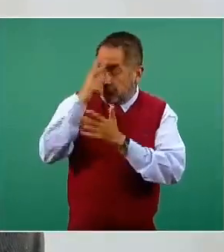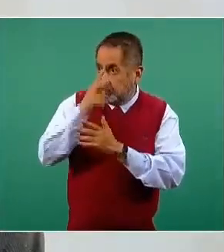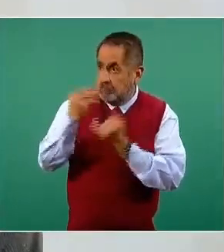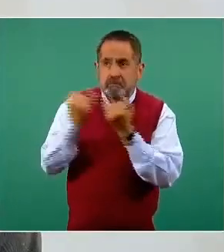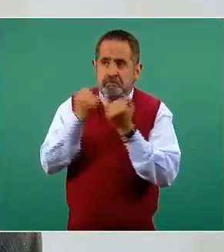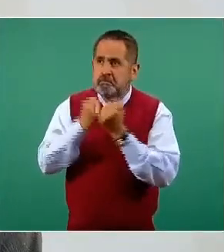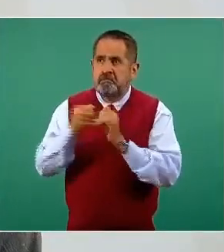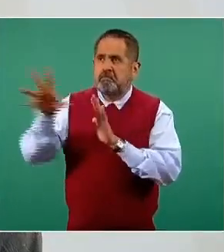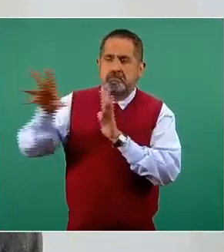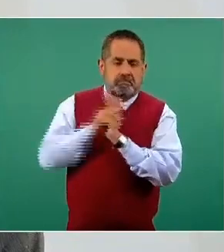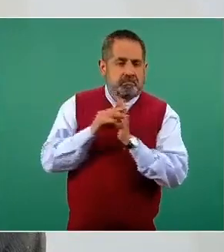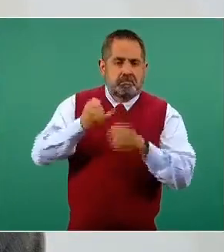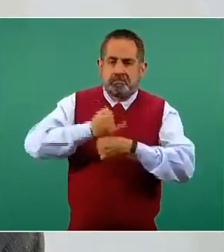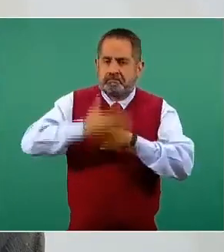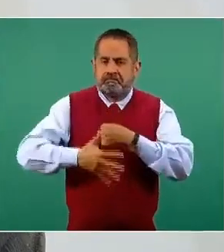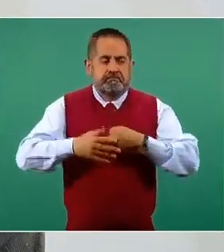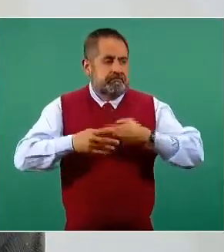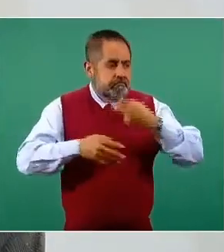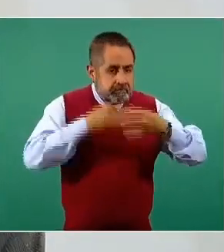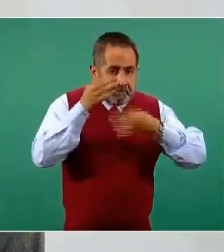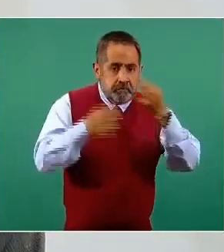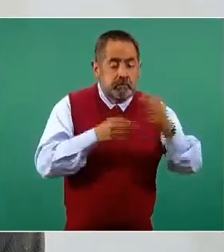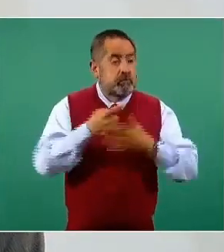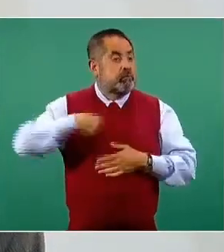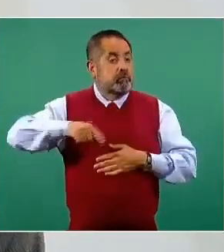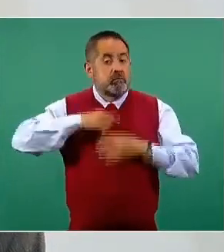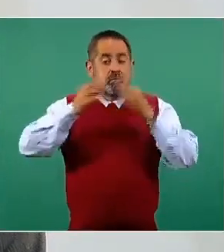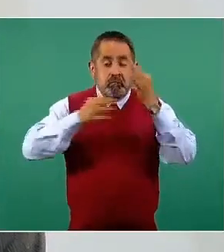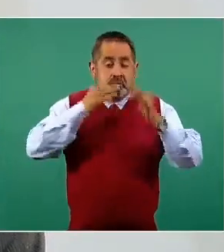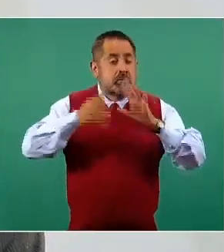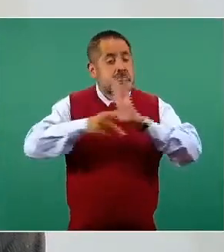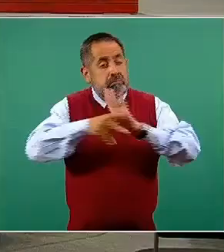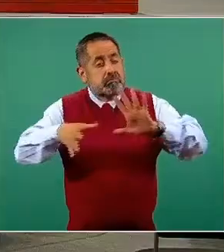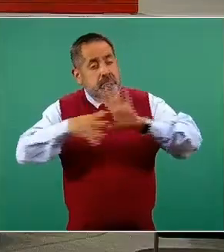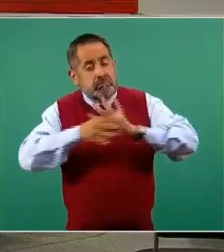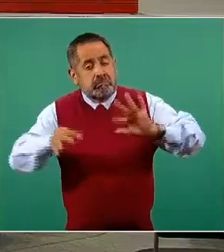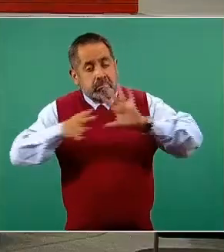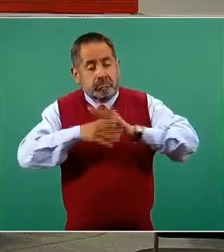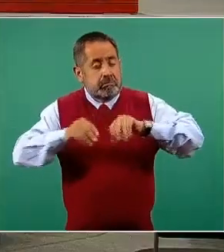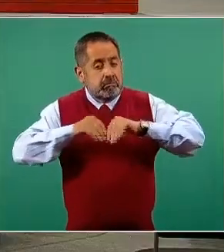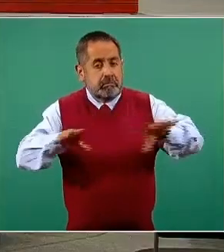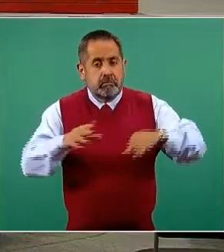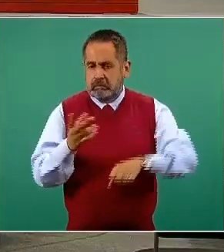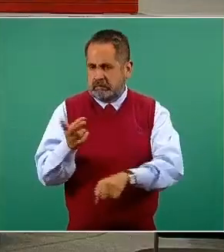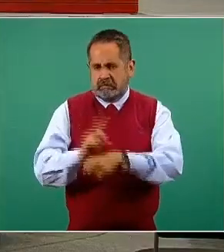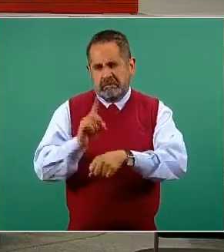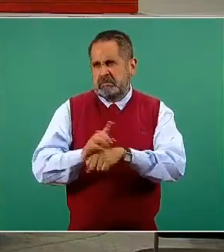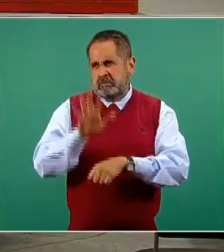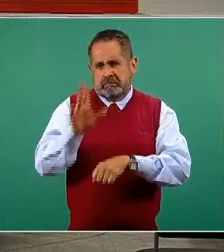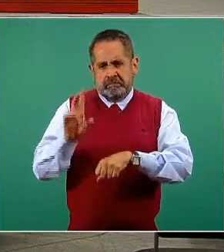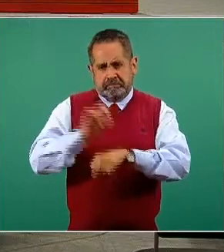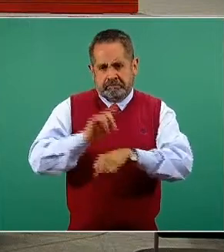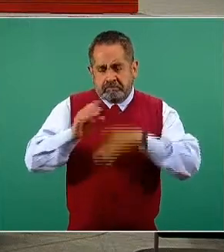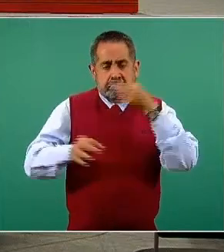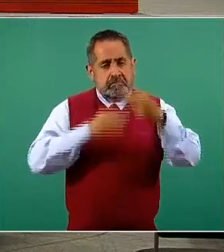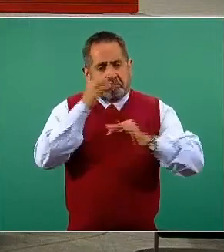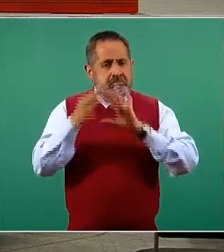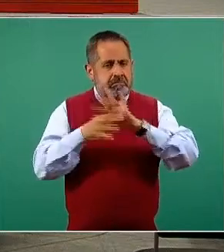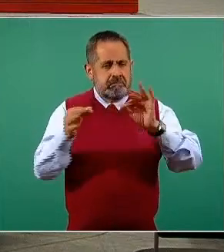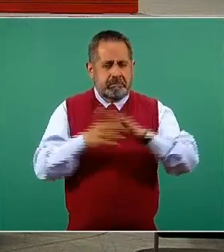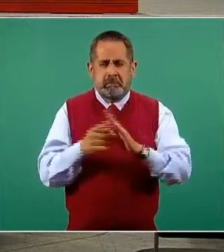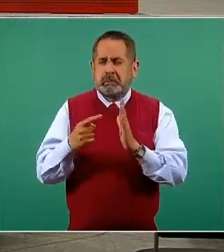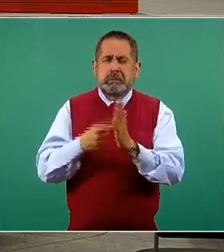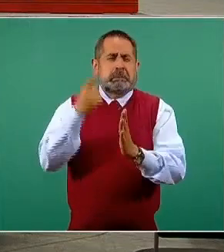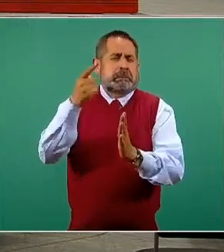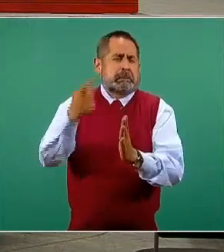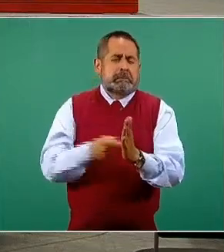ya más de 400 ruedas de prensa, es decir, prácticamente diario, son pocos los días que no hemos sesionado